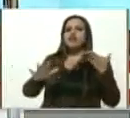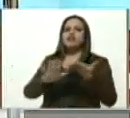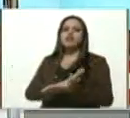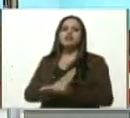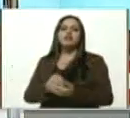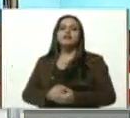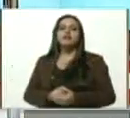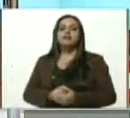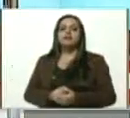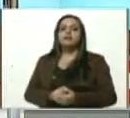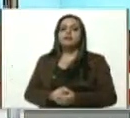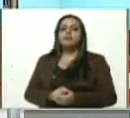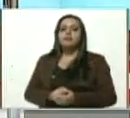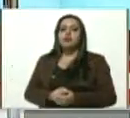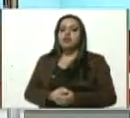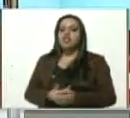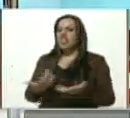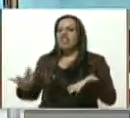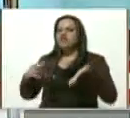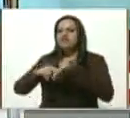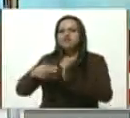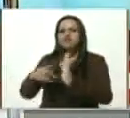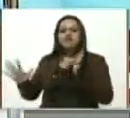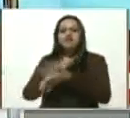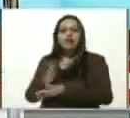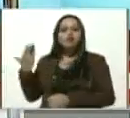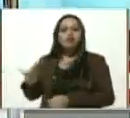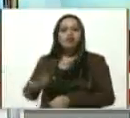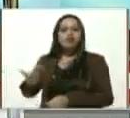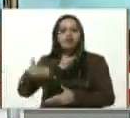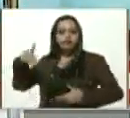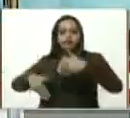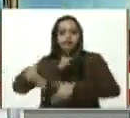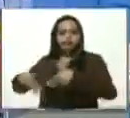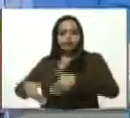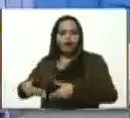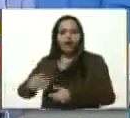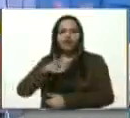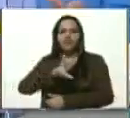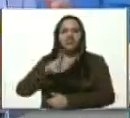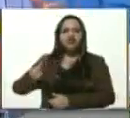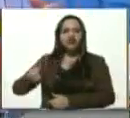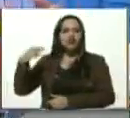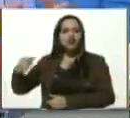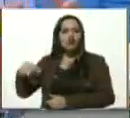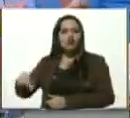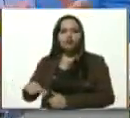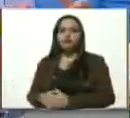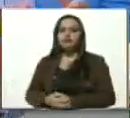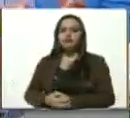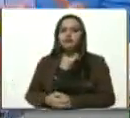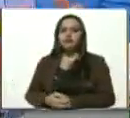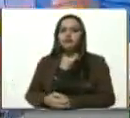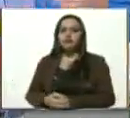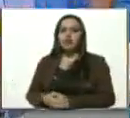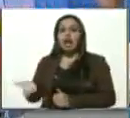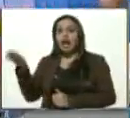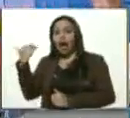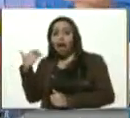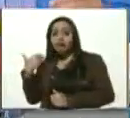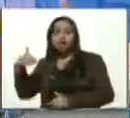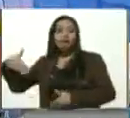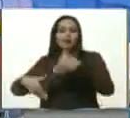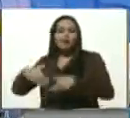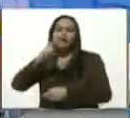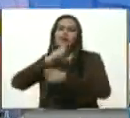moral, qué representa este proceso electoral del próximo 21, hablando justamente? Venimos de procesos electorales complicados, el de